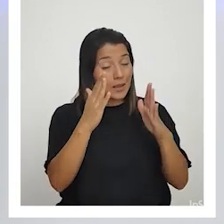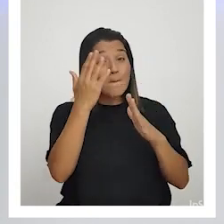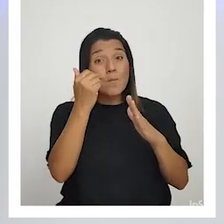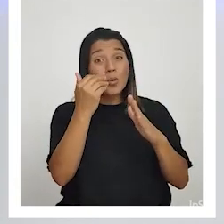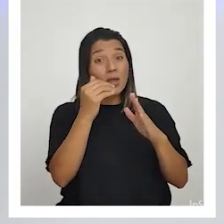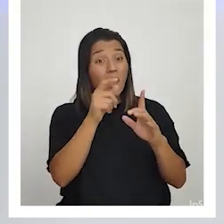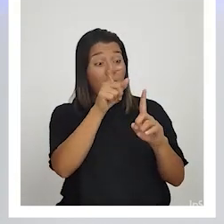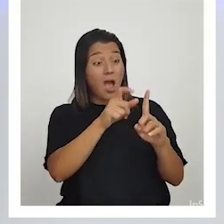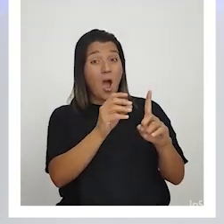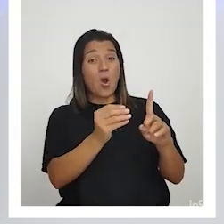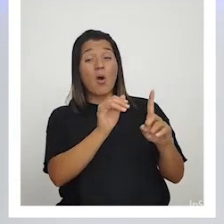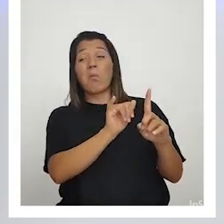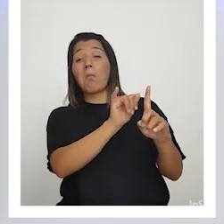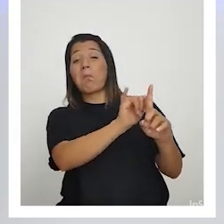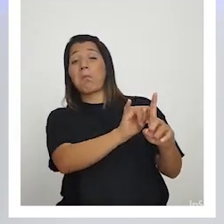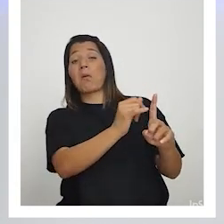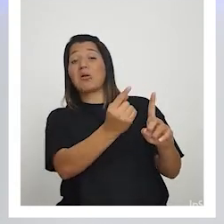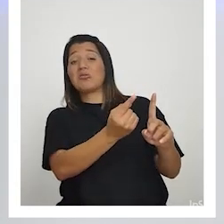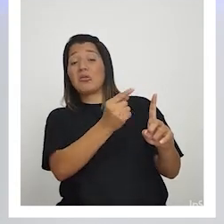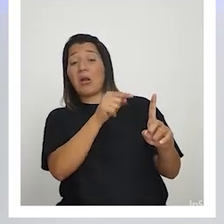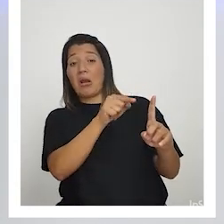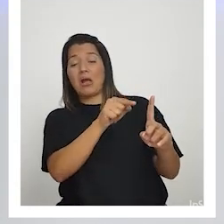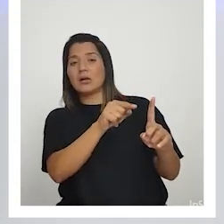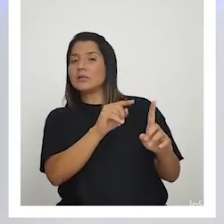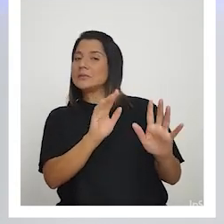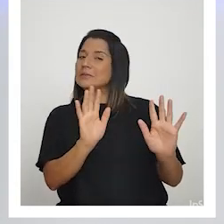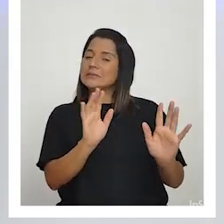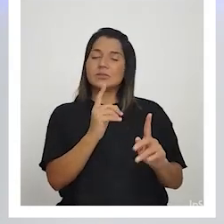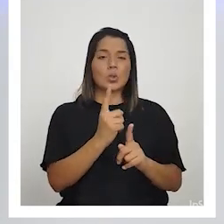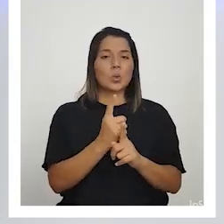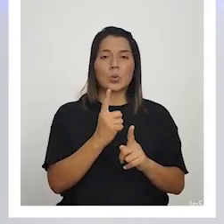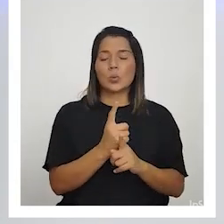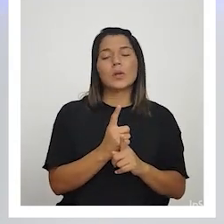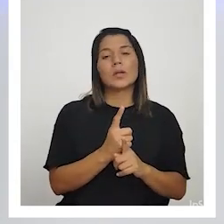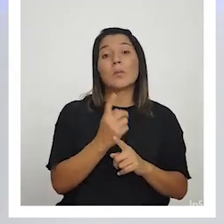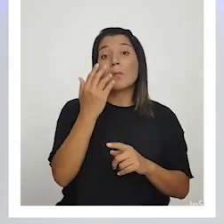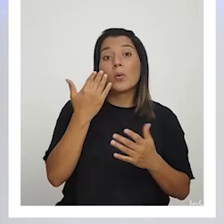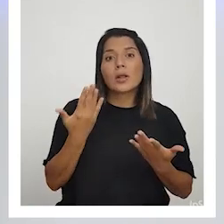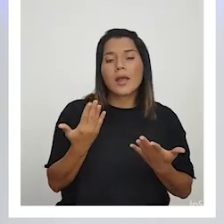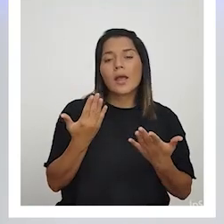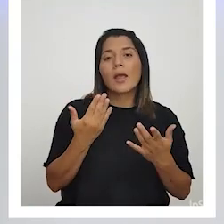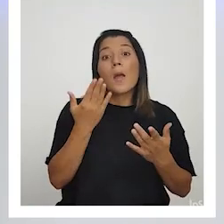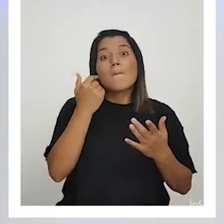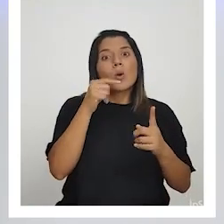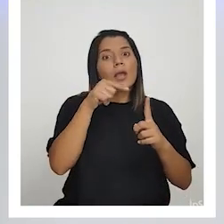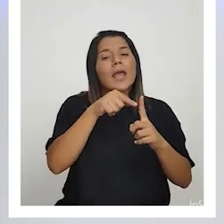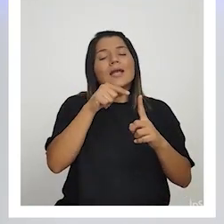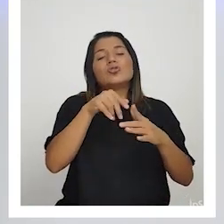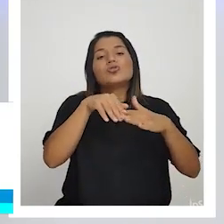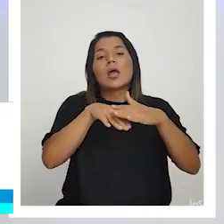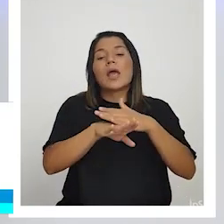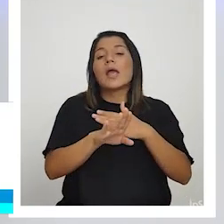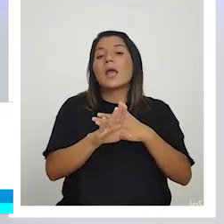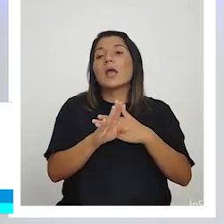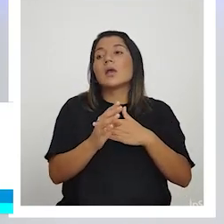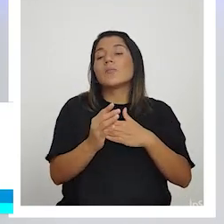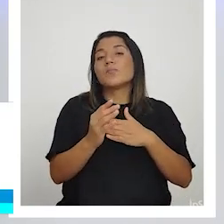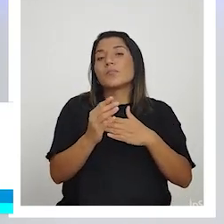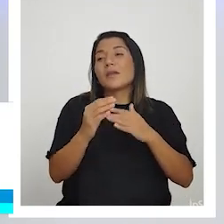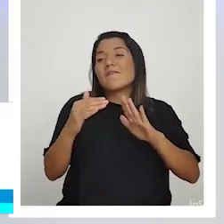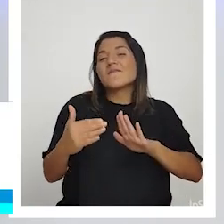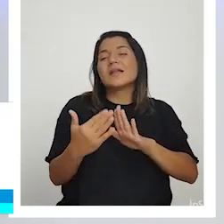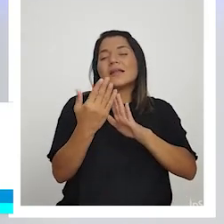también, no es adecuado, porque ellos están en un tema a nivel personal